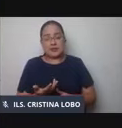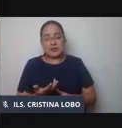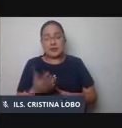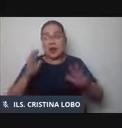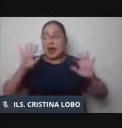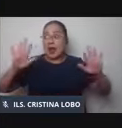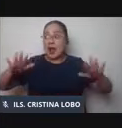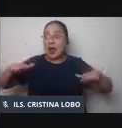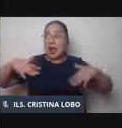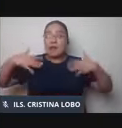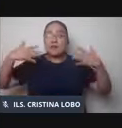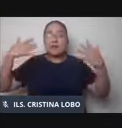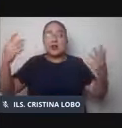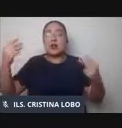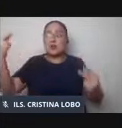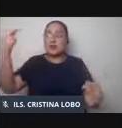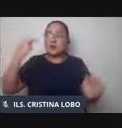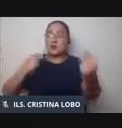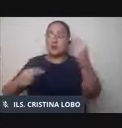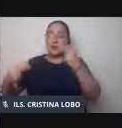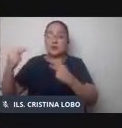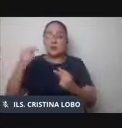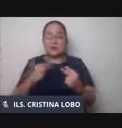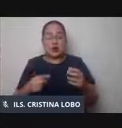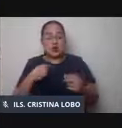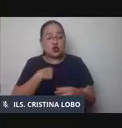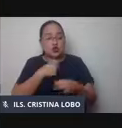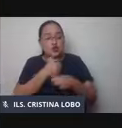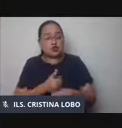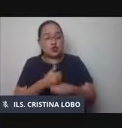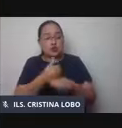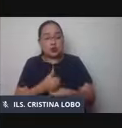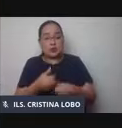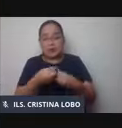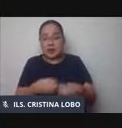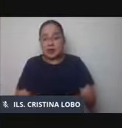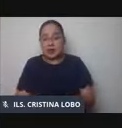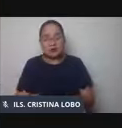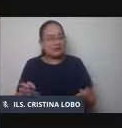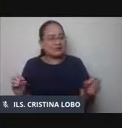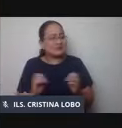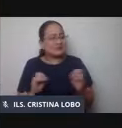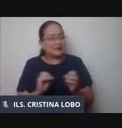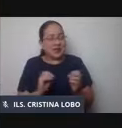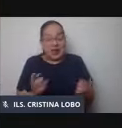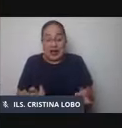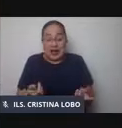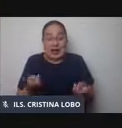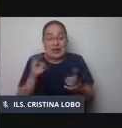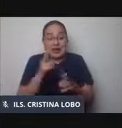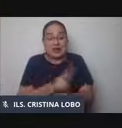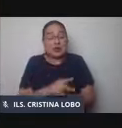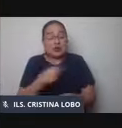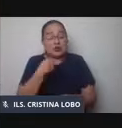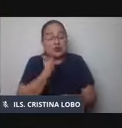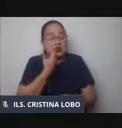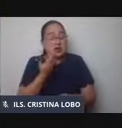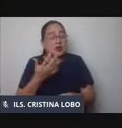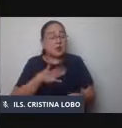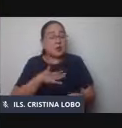exterior. Es decir, no quiero que se me vea como la víctima. Todo lo contrario. Me posiciono en una actitud de